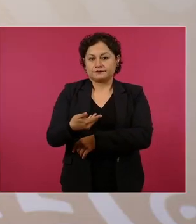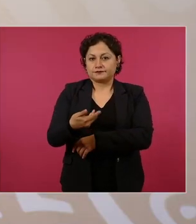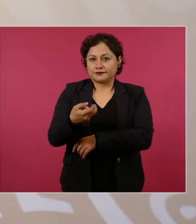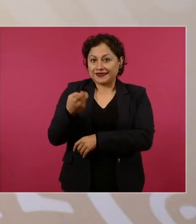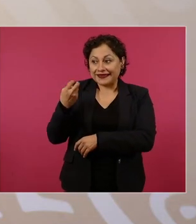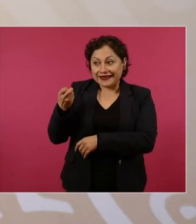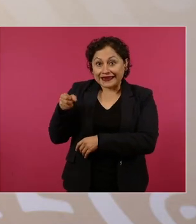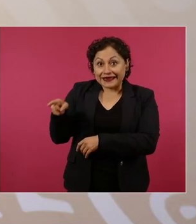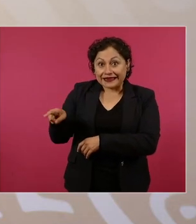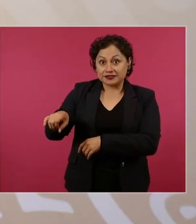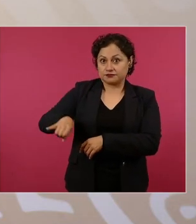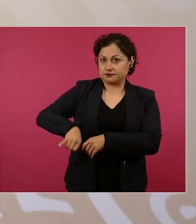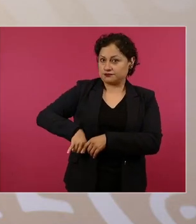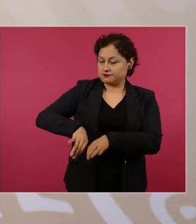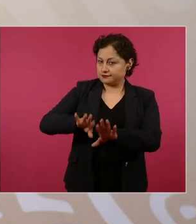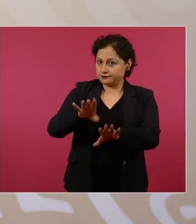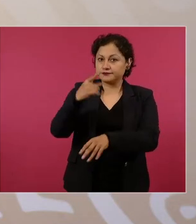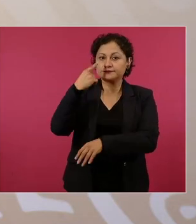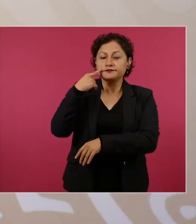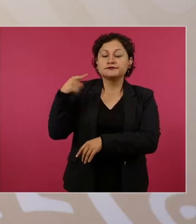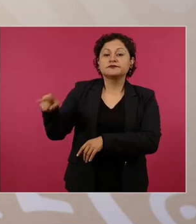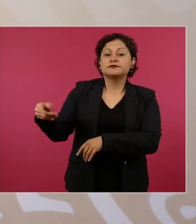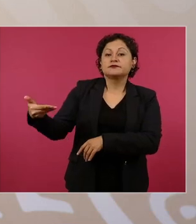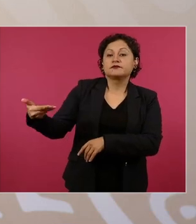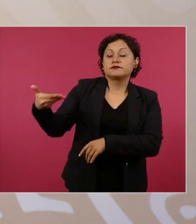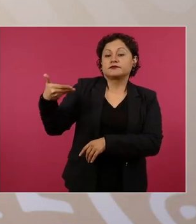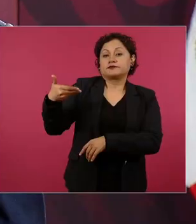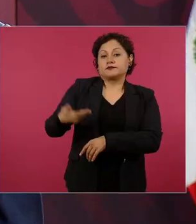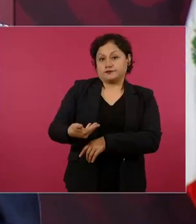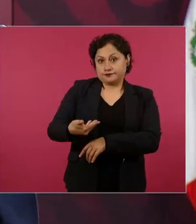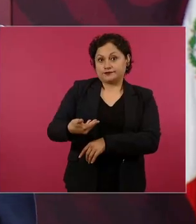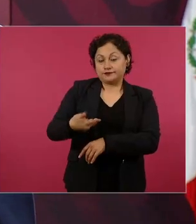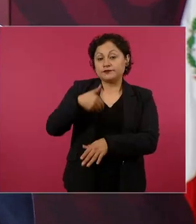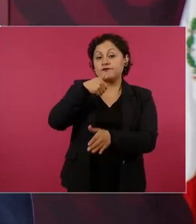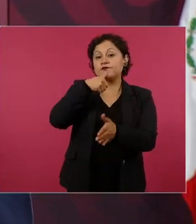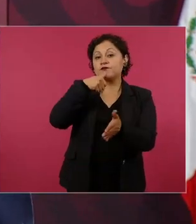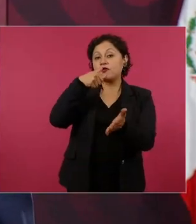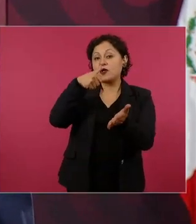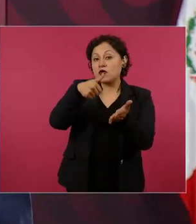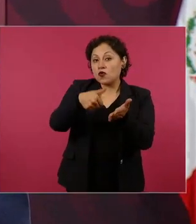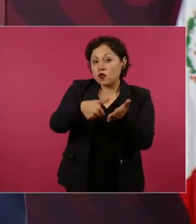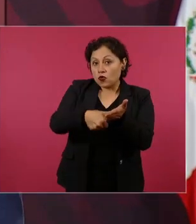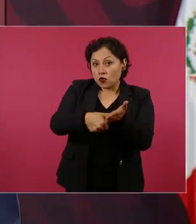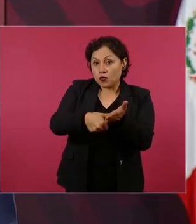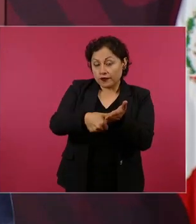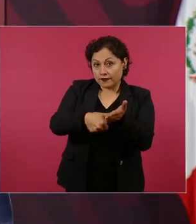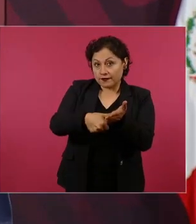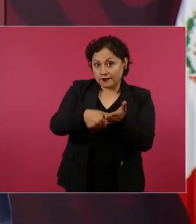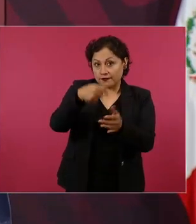el asunto, solicita la orden de aprehensión al juez,